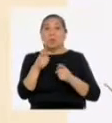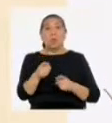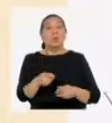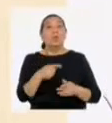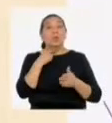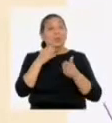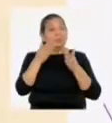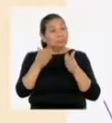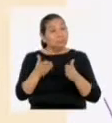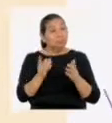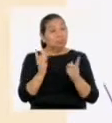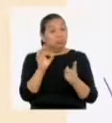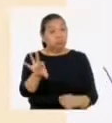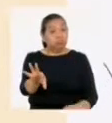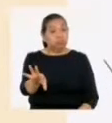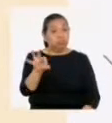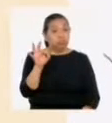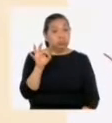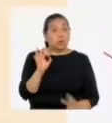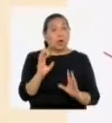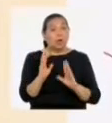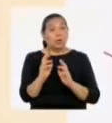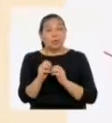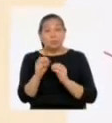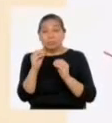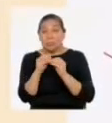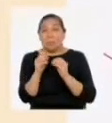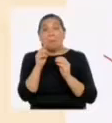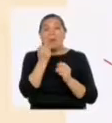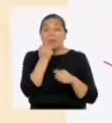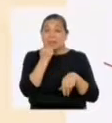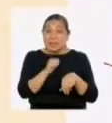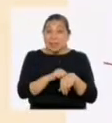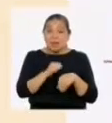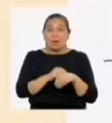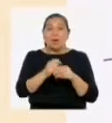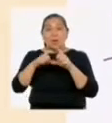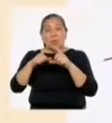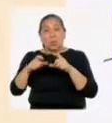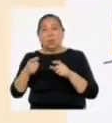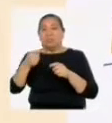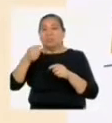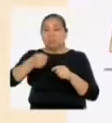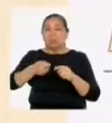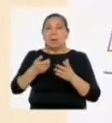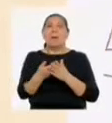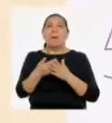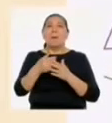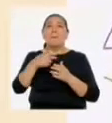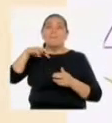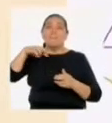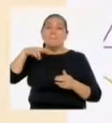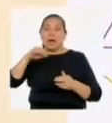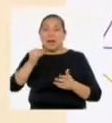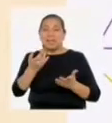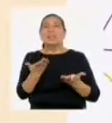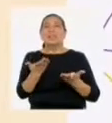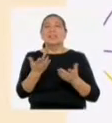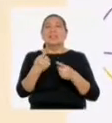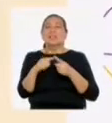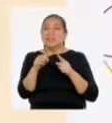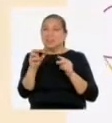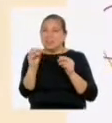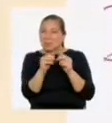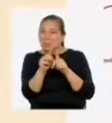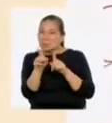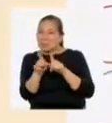En sus tumbas, los arqueólogos han encontrado objetos asociados a las curanderas, como piedras, amuletos, piruros y maíz. Cerámicas en cuyas